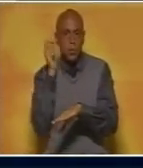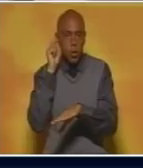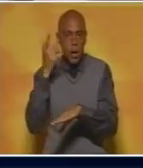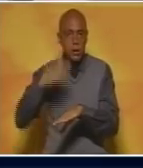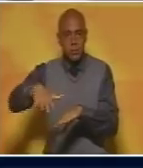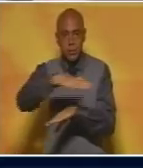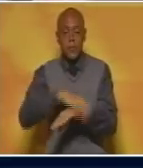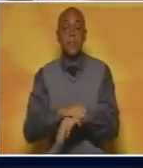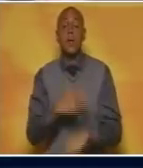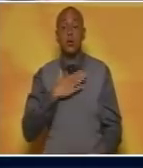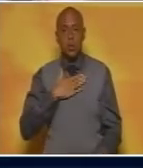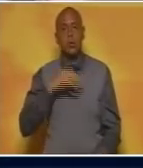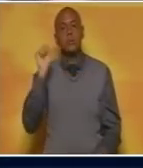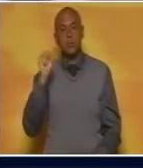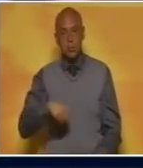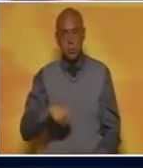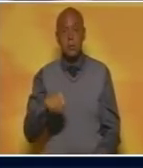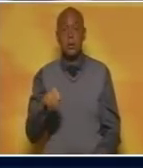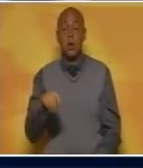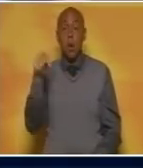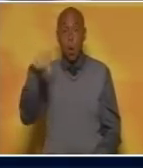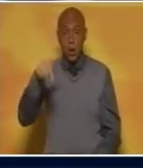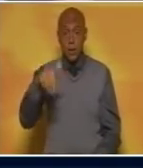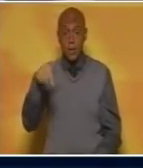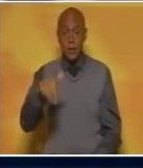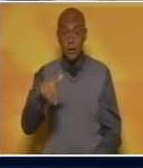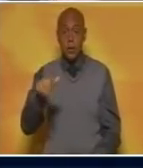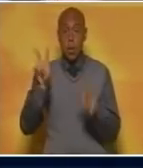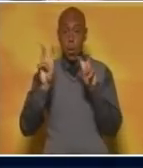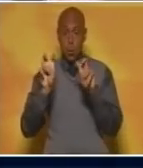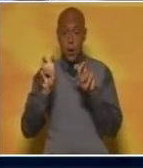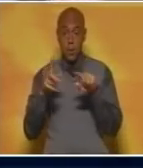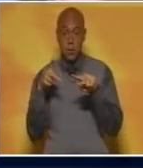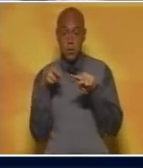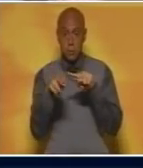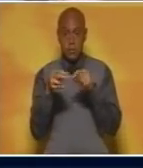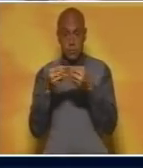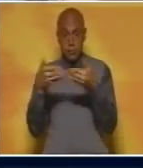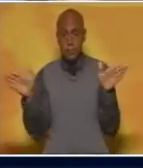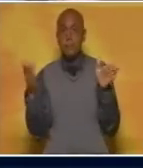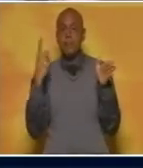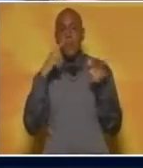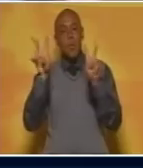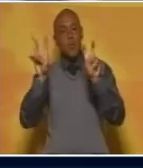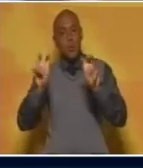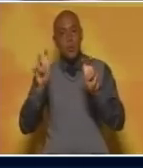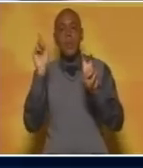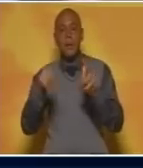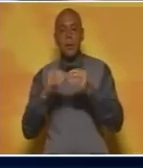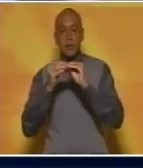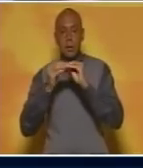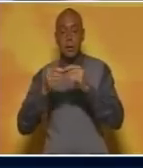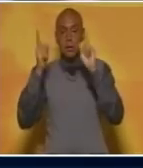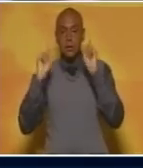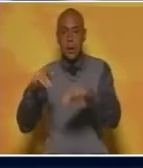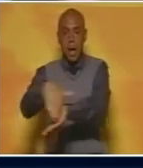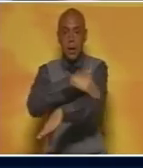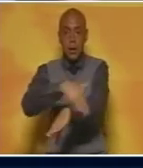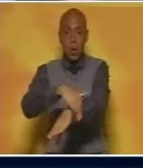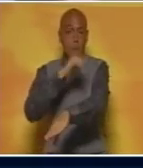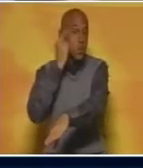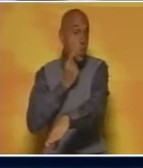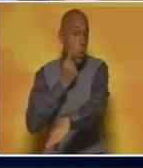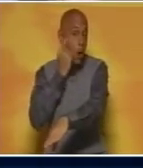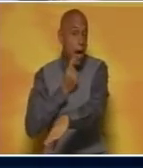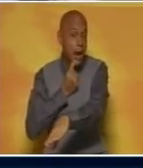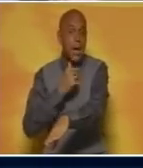población. Vamos a estar inaugurando una importante rehabilitación que se la ha hecho a la avenida Antonio José de Sucre, la avenida